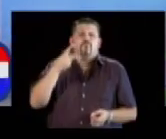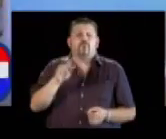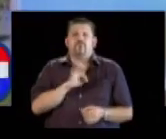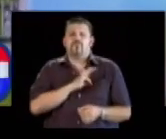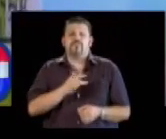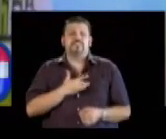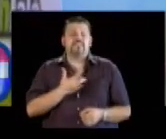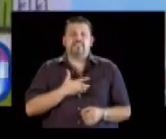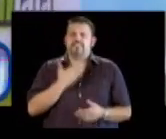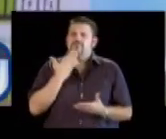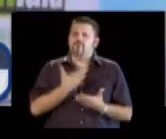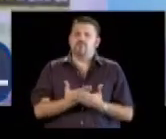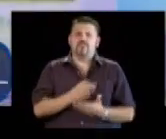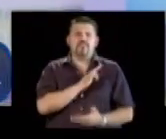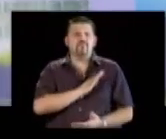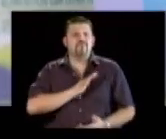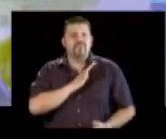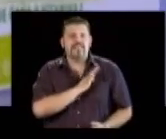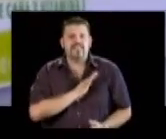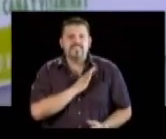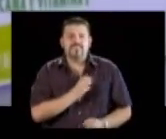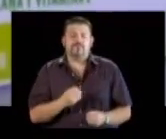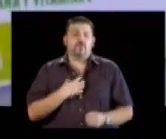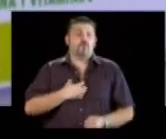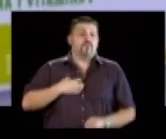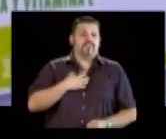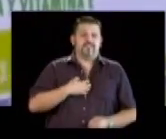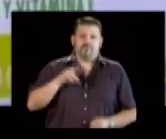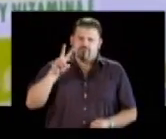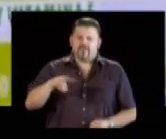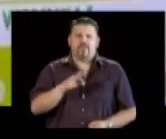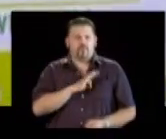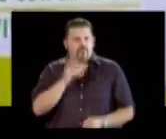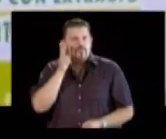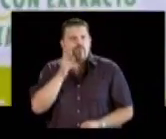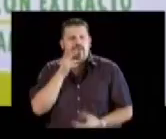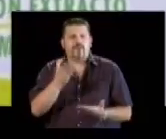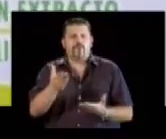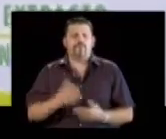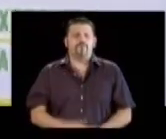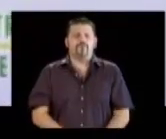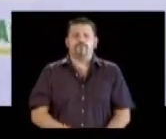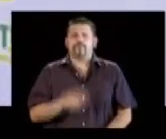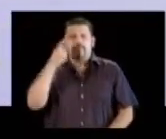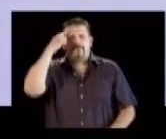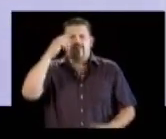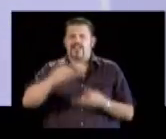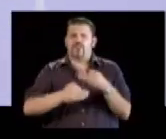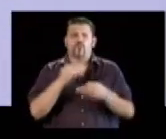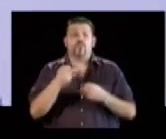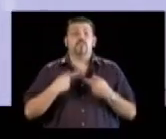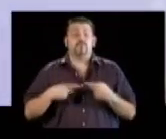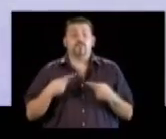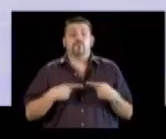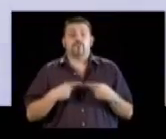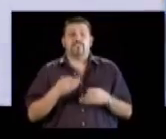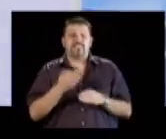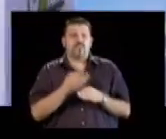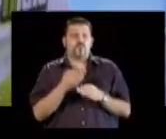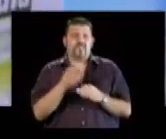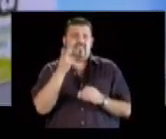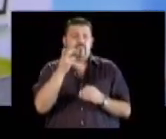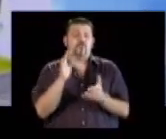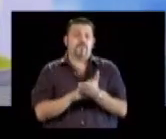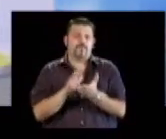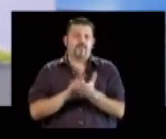van a estar muy felices ambos. Y para todos los que están en la televisión, los aplausos que oyen son